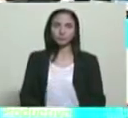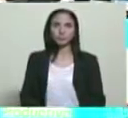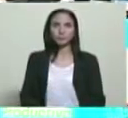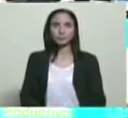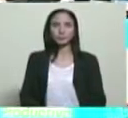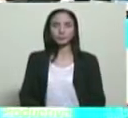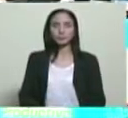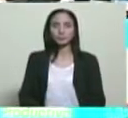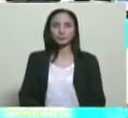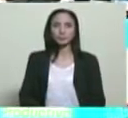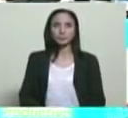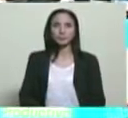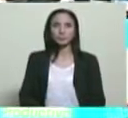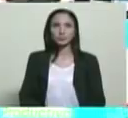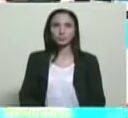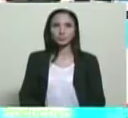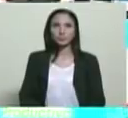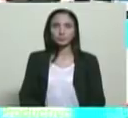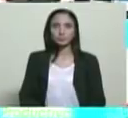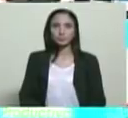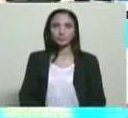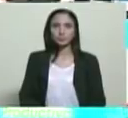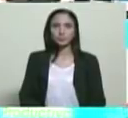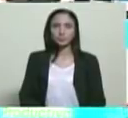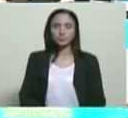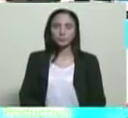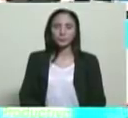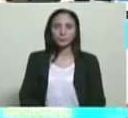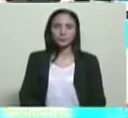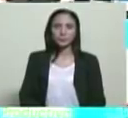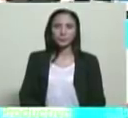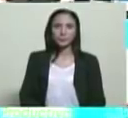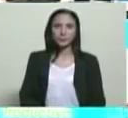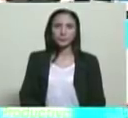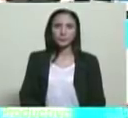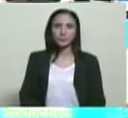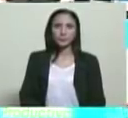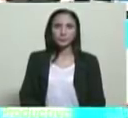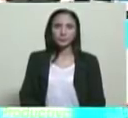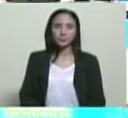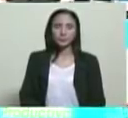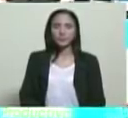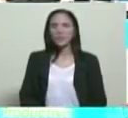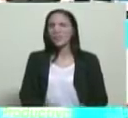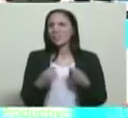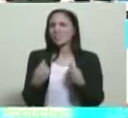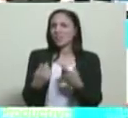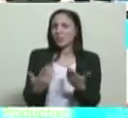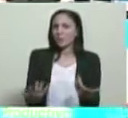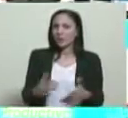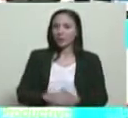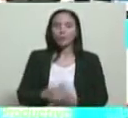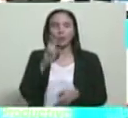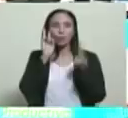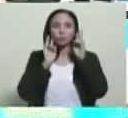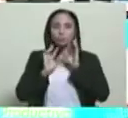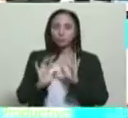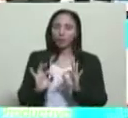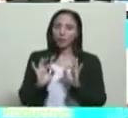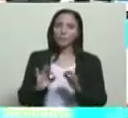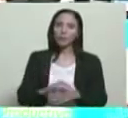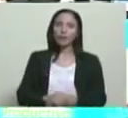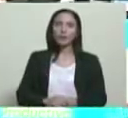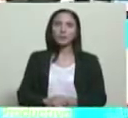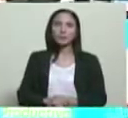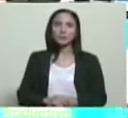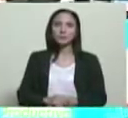Este dinero que me solicitan oficialmente es para invertir en las brigadas de mantenimiento,